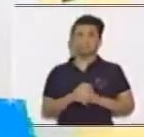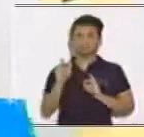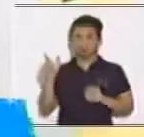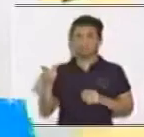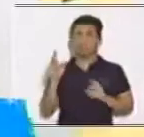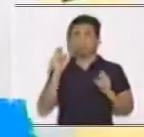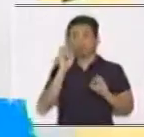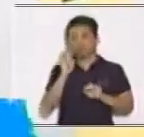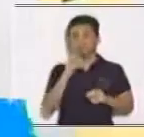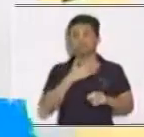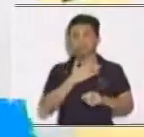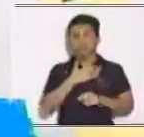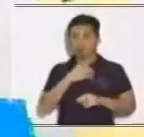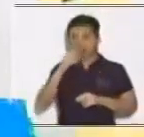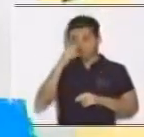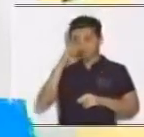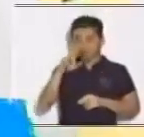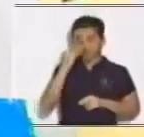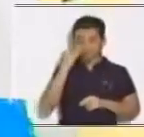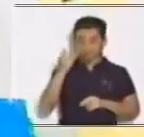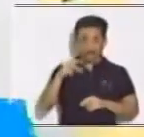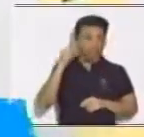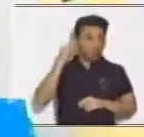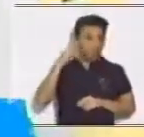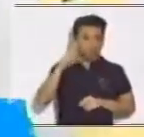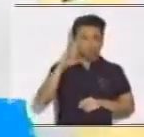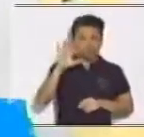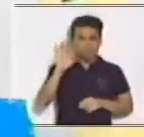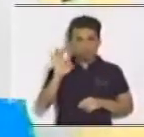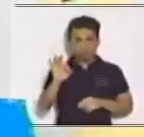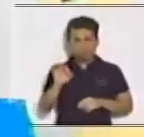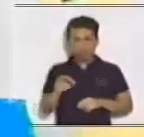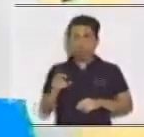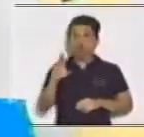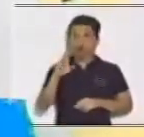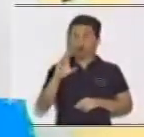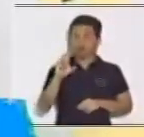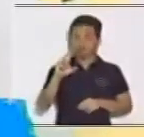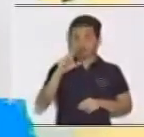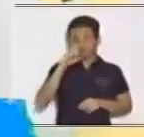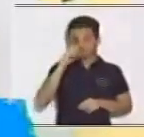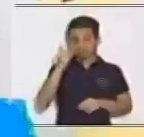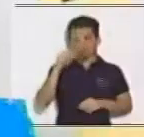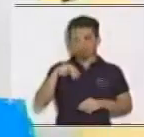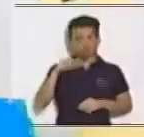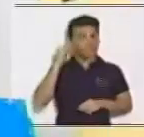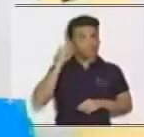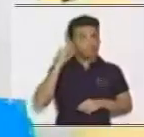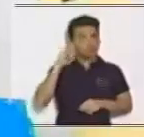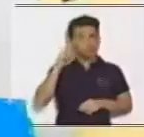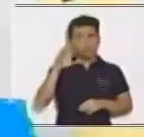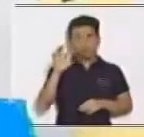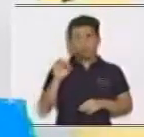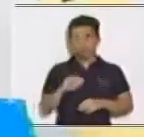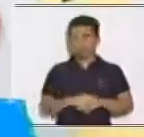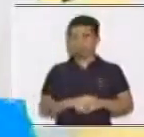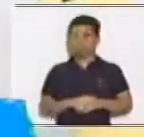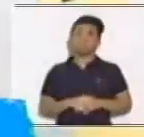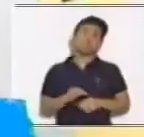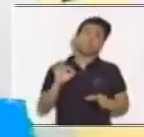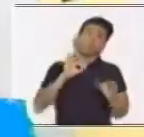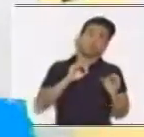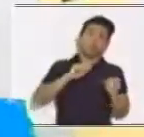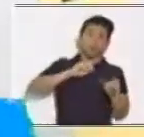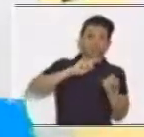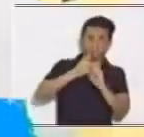rectángulo, ¿sí? Y aquí lo hemos formado otra vez. Puede ser que el ángulo recto esté en este lado.